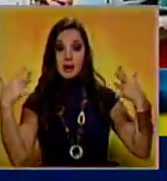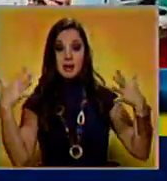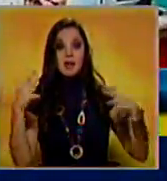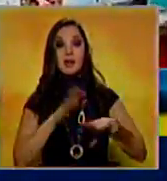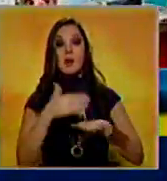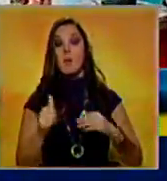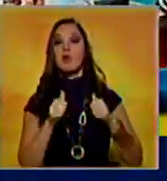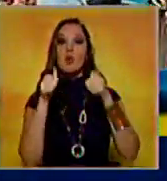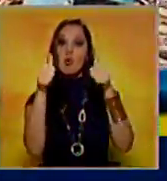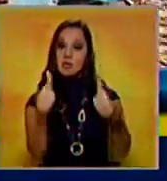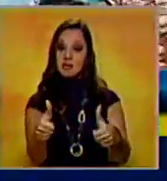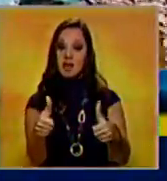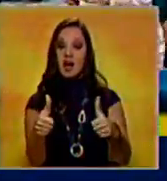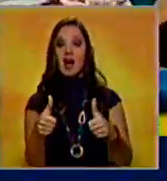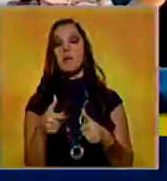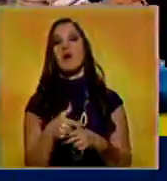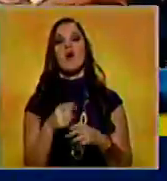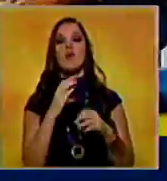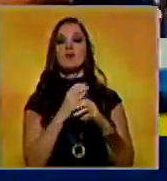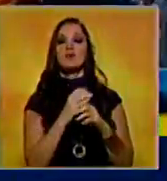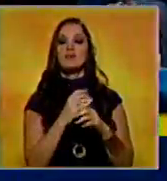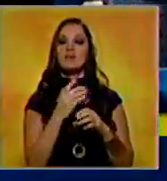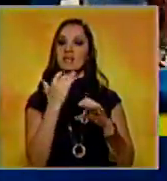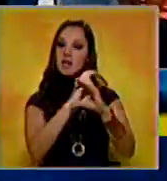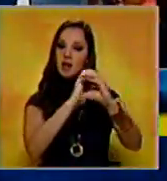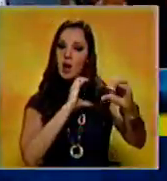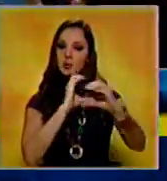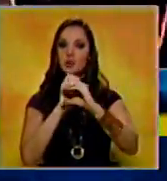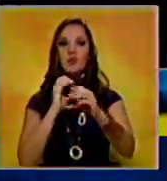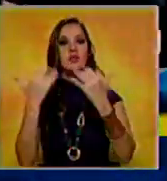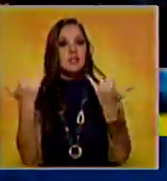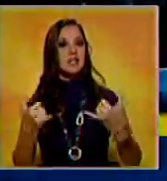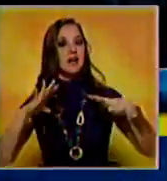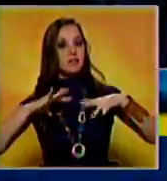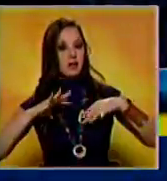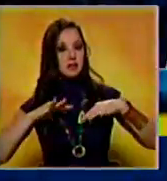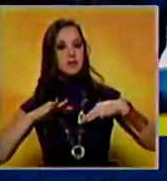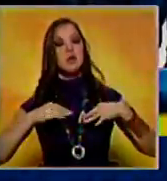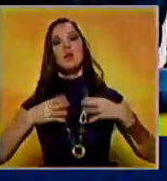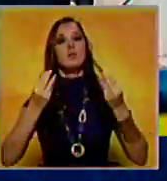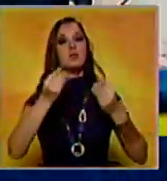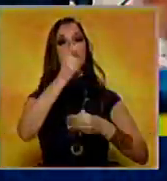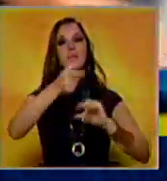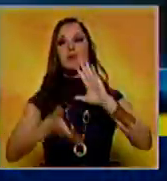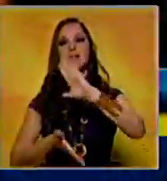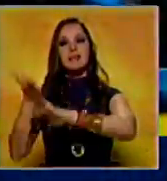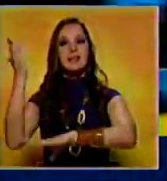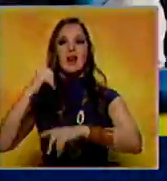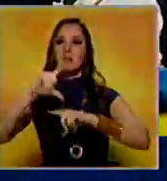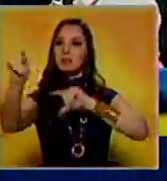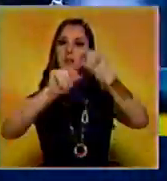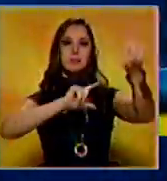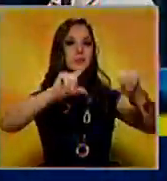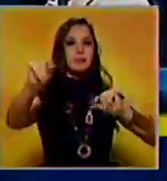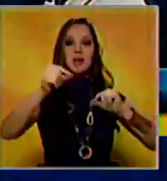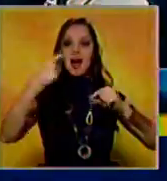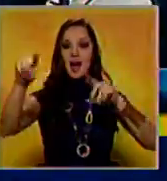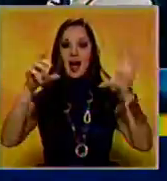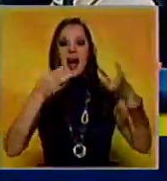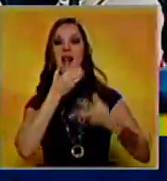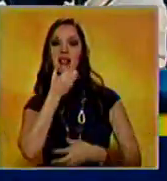porque comenzaron ya a salir los autobuses, ya las vacaciones, ya la gente está saliendo a todos los puntos del país a